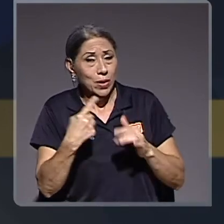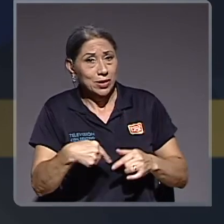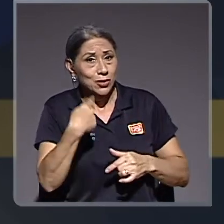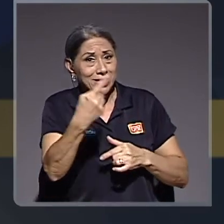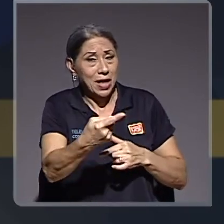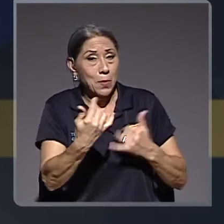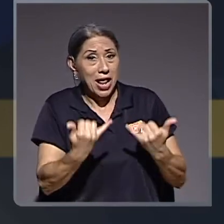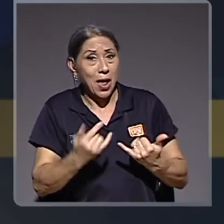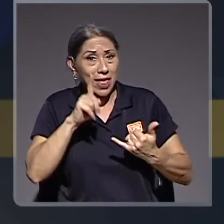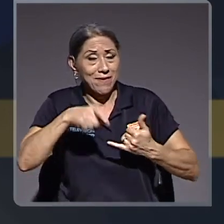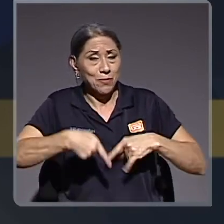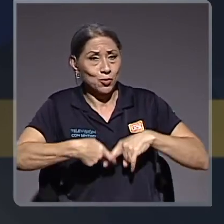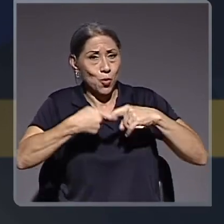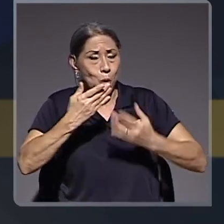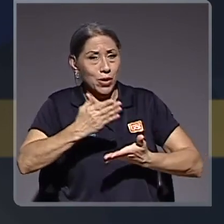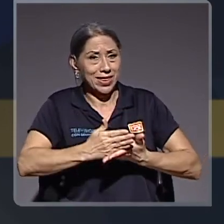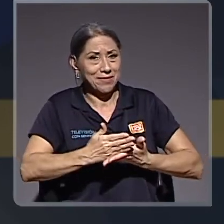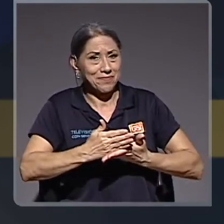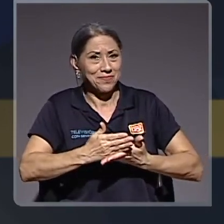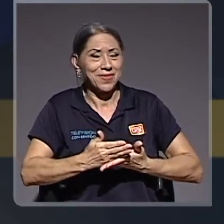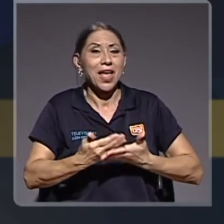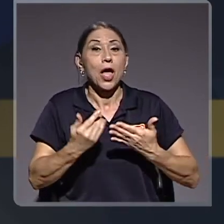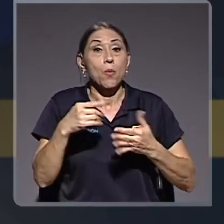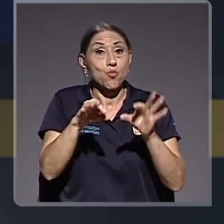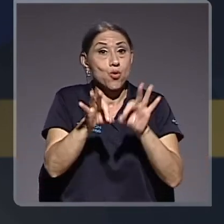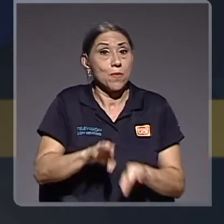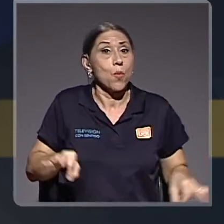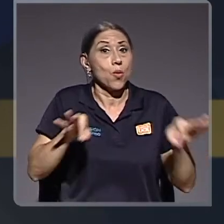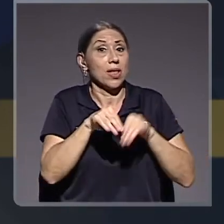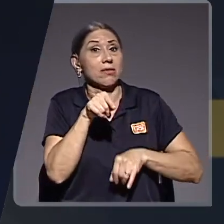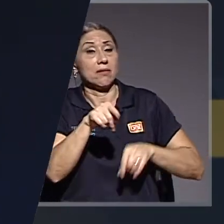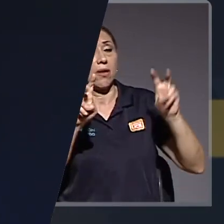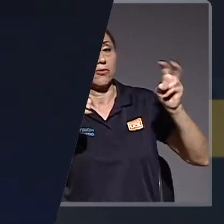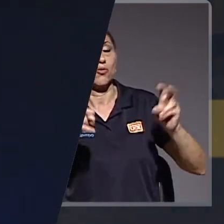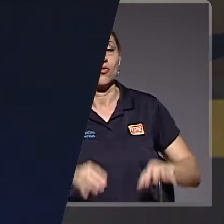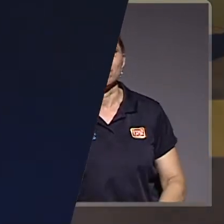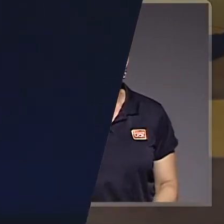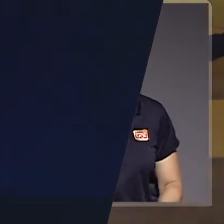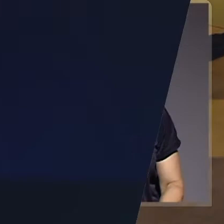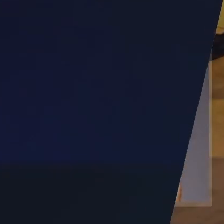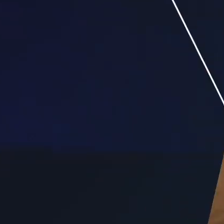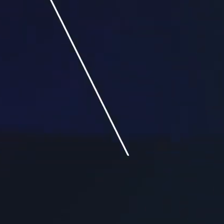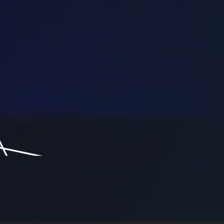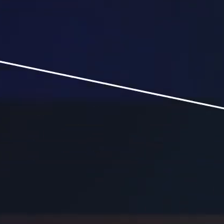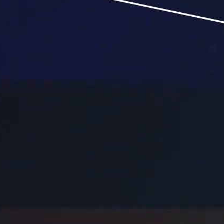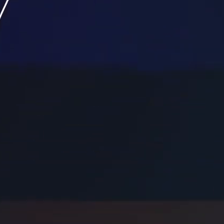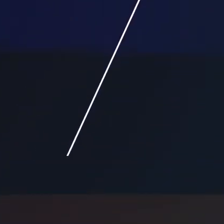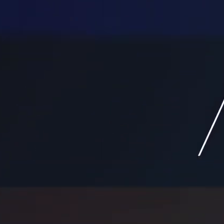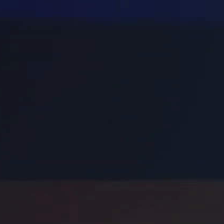segmento porque tenemos que ir a un corte, porque es muy importante esa discusión. Okay.